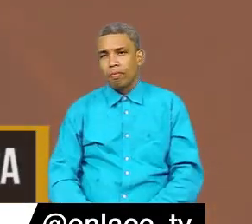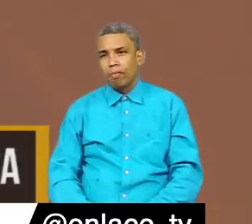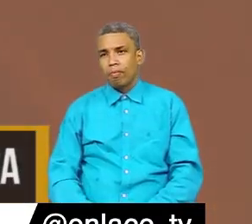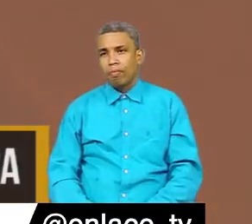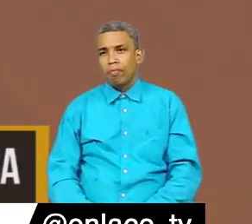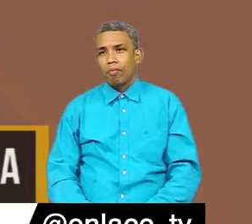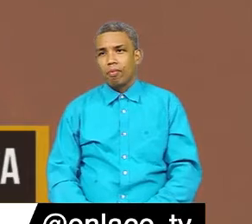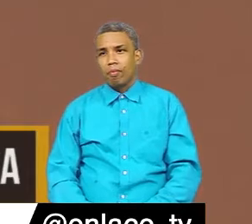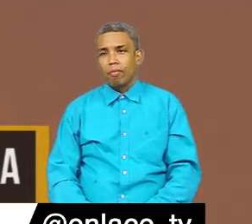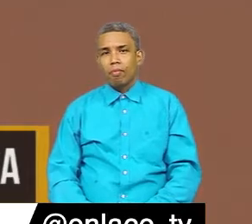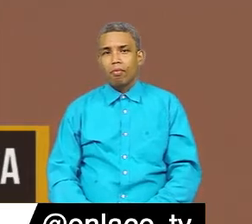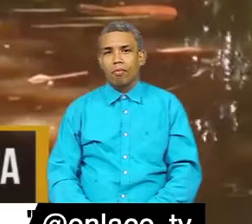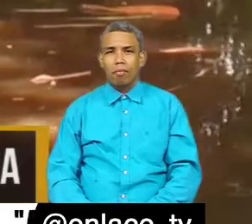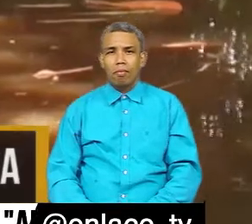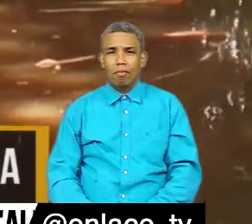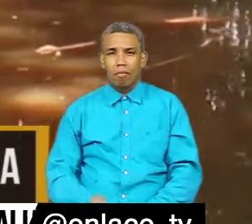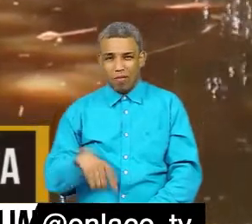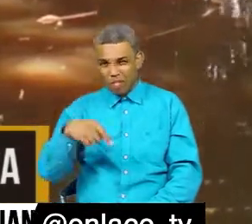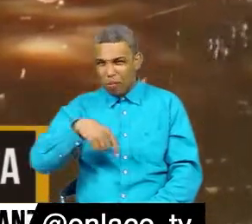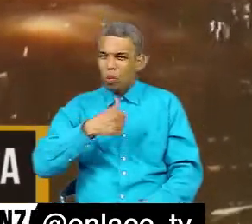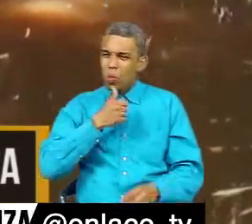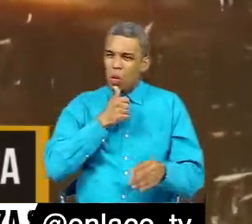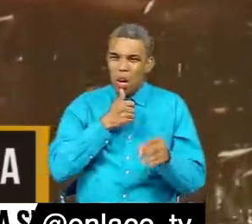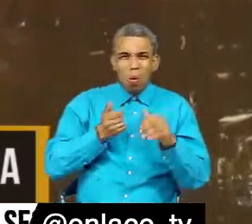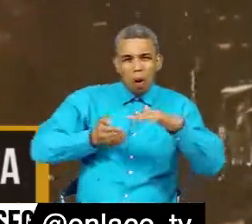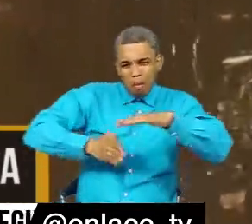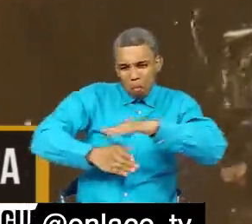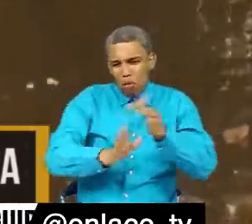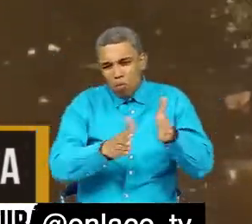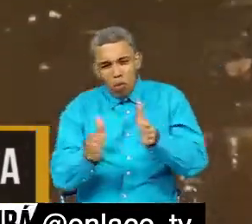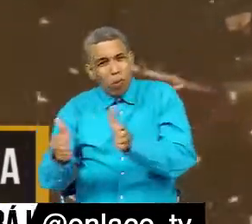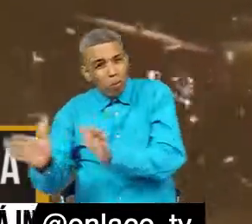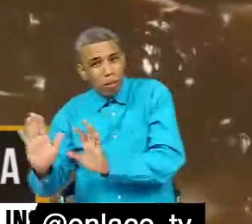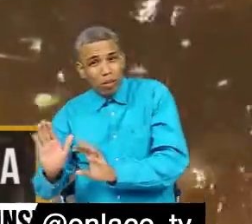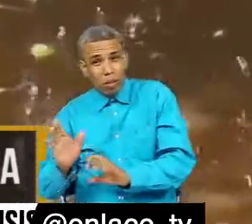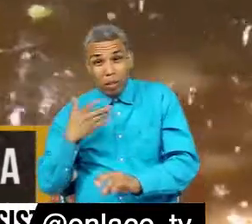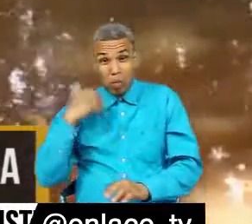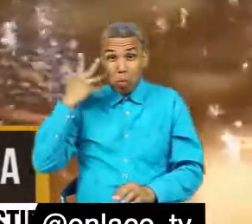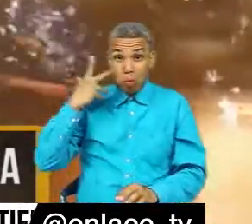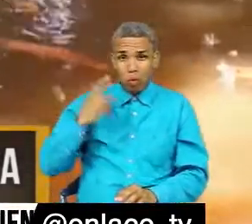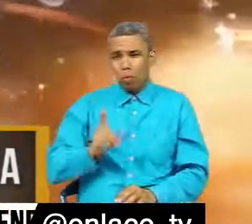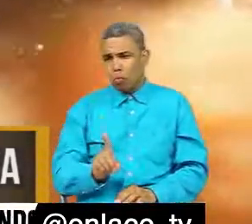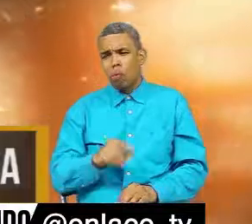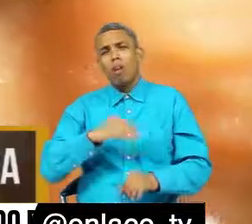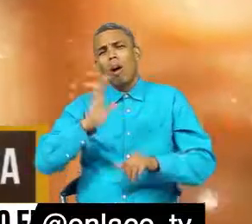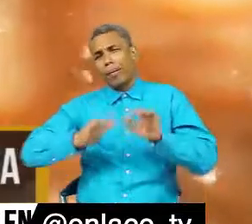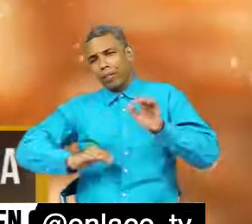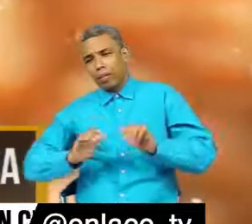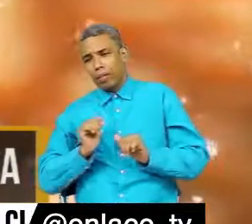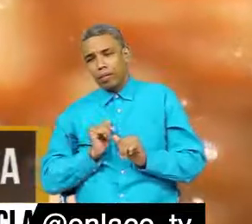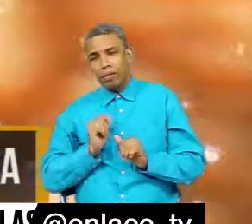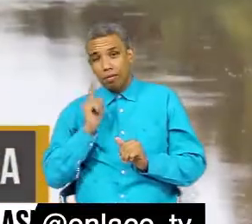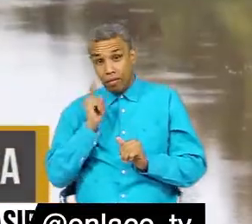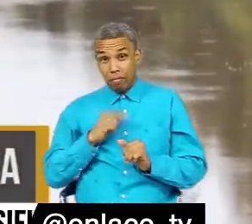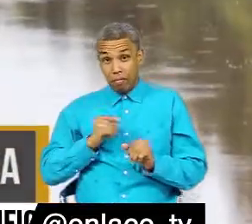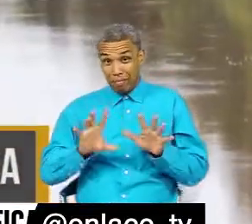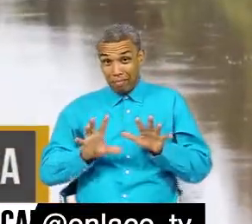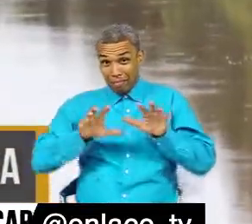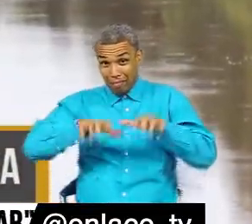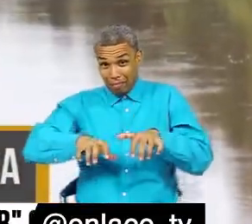ese tipo de emergencias en contra de las especies nativas de la quebrada La Cascajera, Belmer Carvajal, coordinador de la CAS Regional Mares, dijo